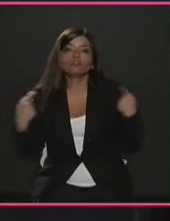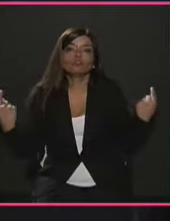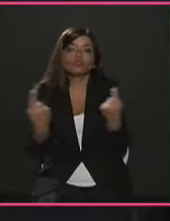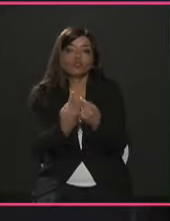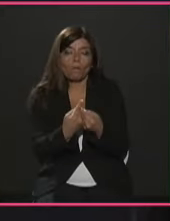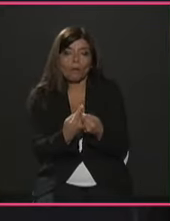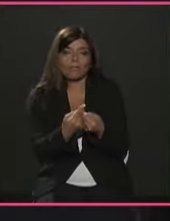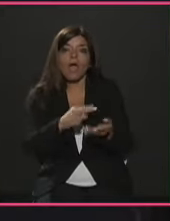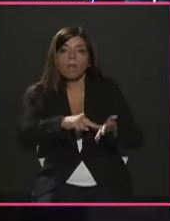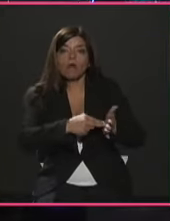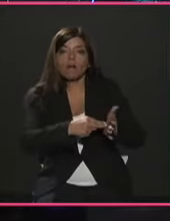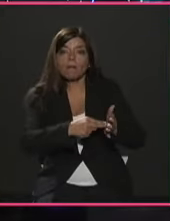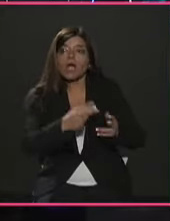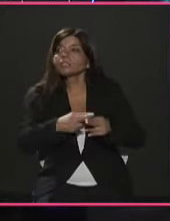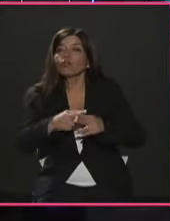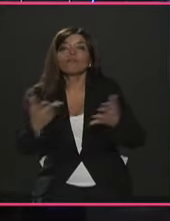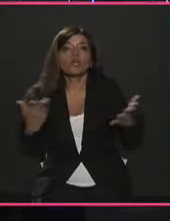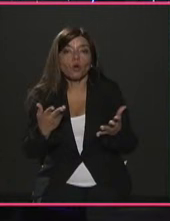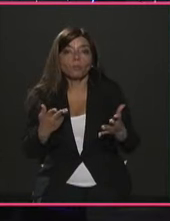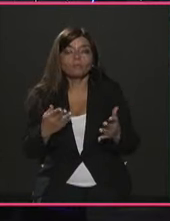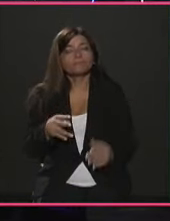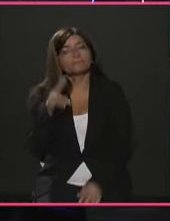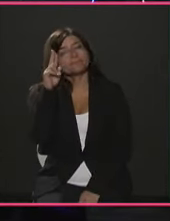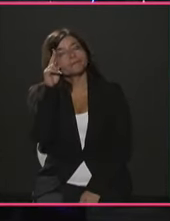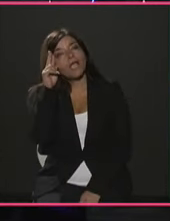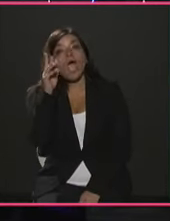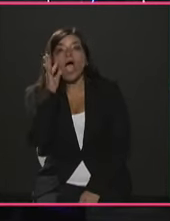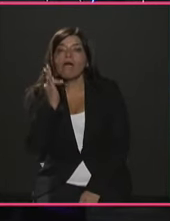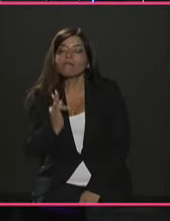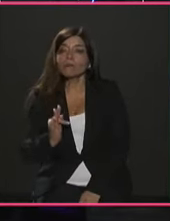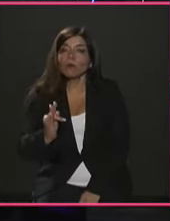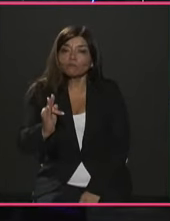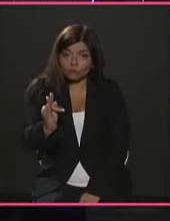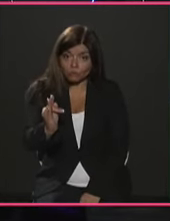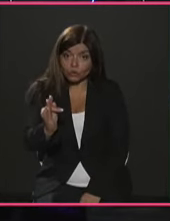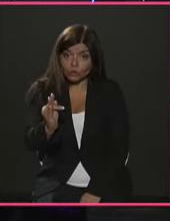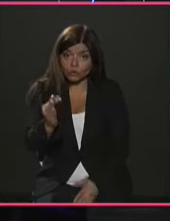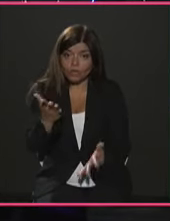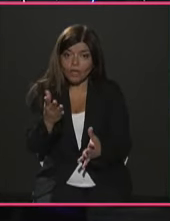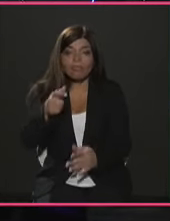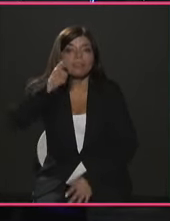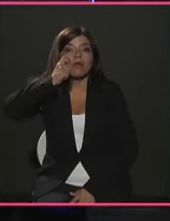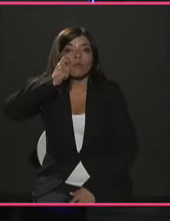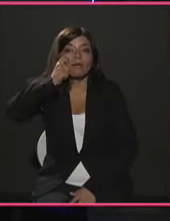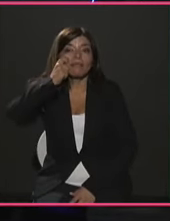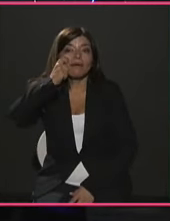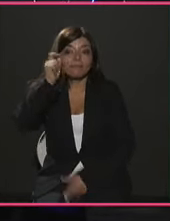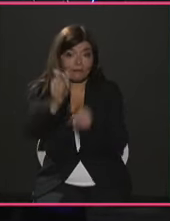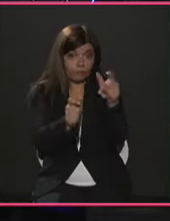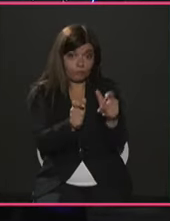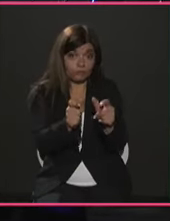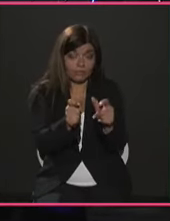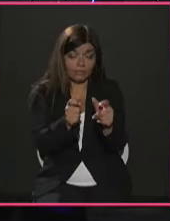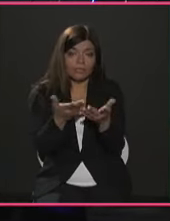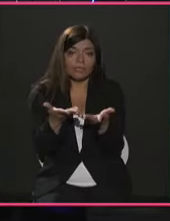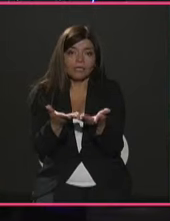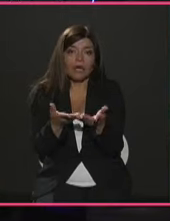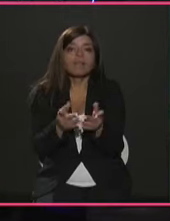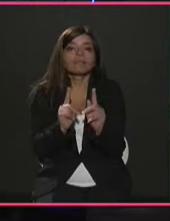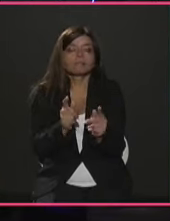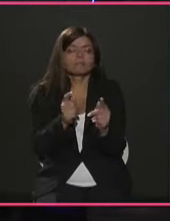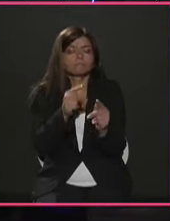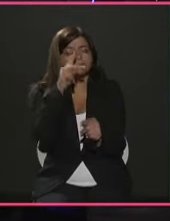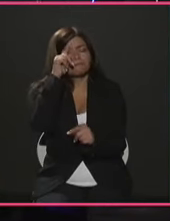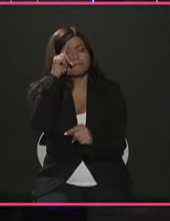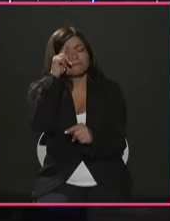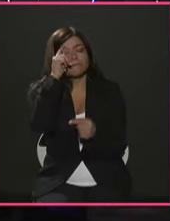Entonces cuando vemos el futuro de la humanidad tenemos que reconocer